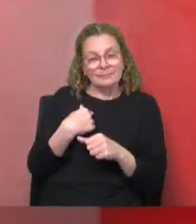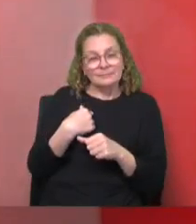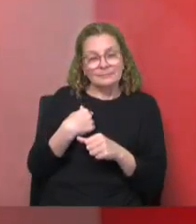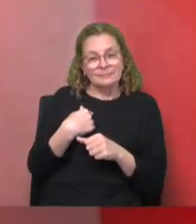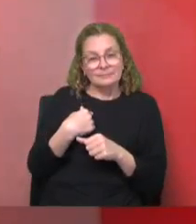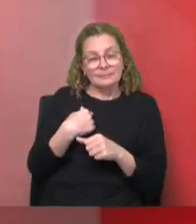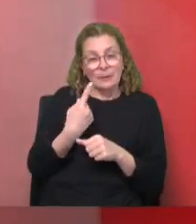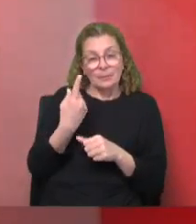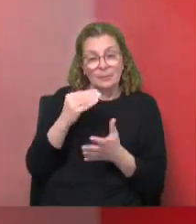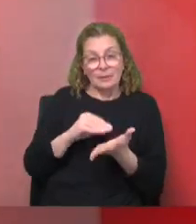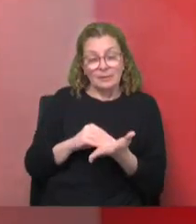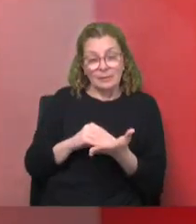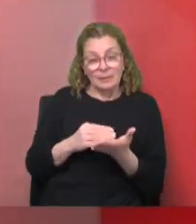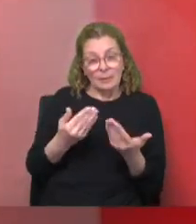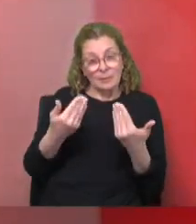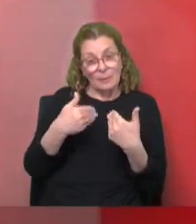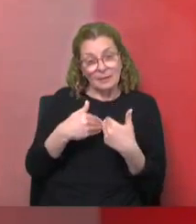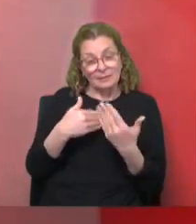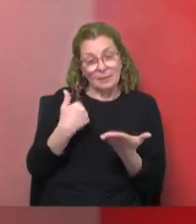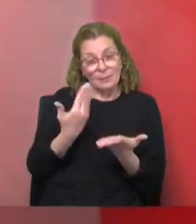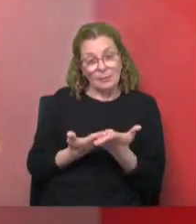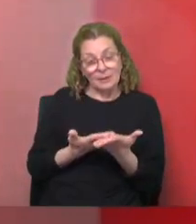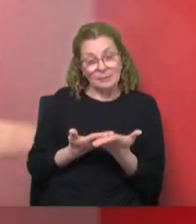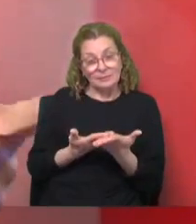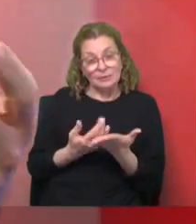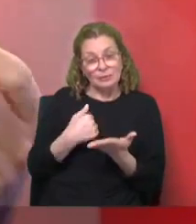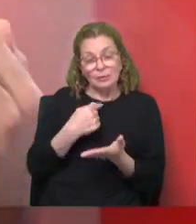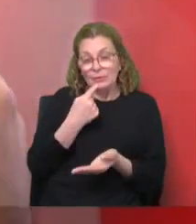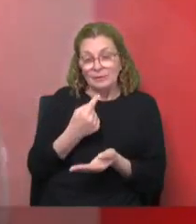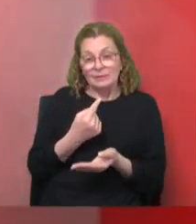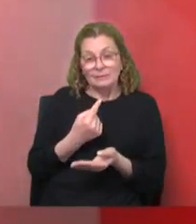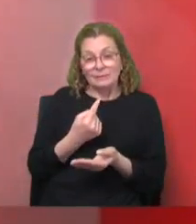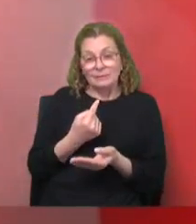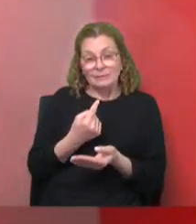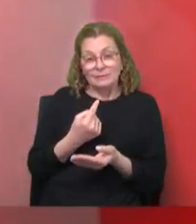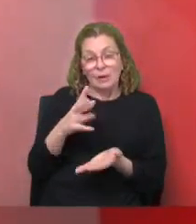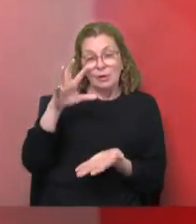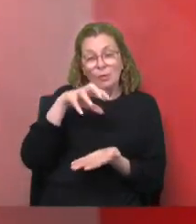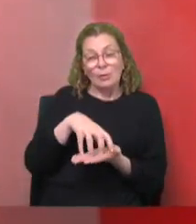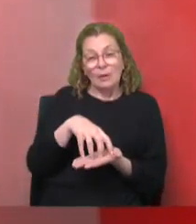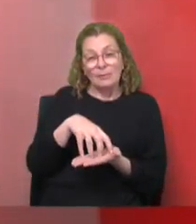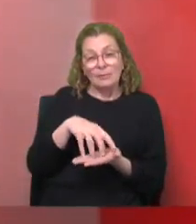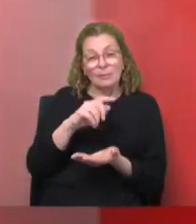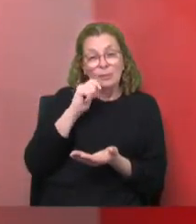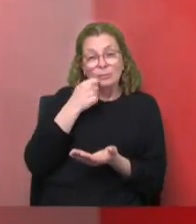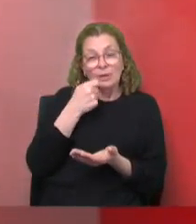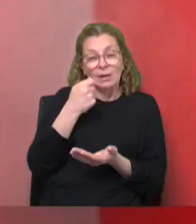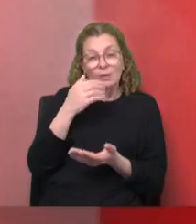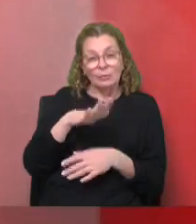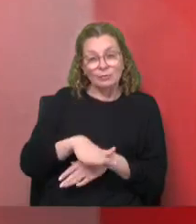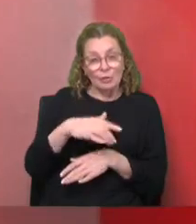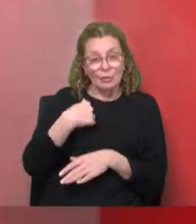y que yo por primera vez en realidad me lo planteé con esa pregunta, que yo les dije que era el lugar que a mí me hubiera gustado tener cuando era